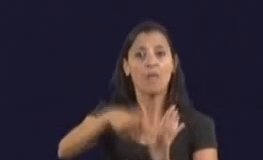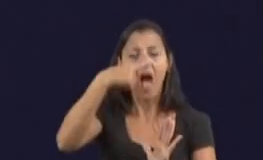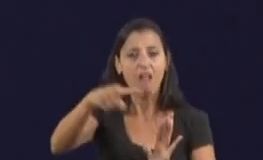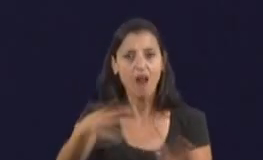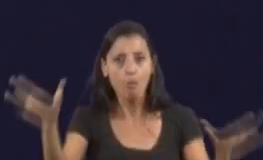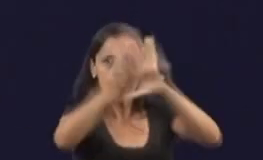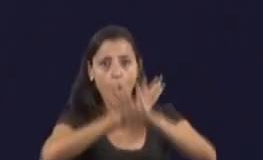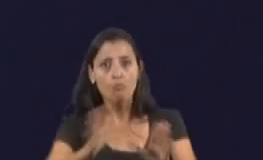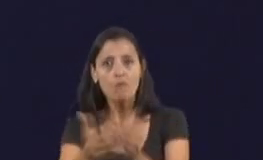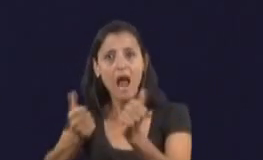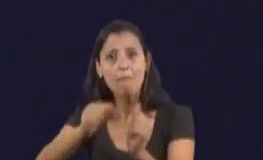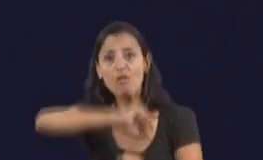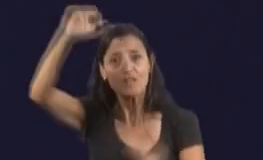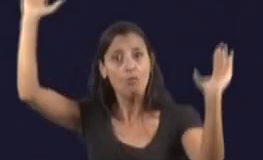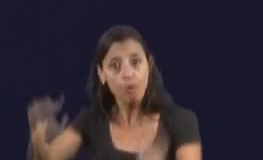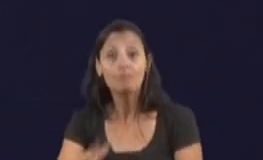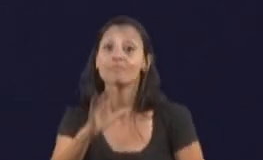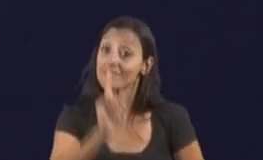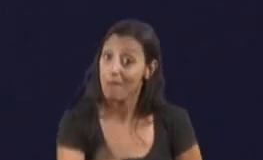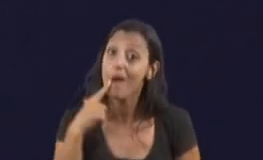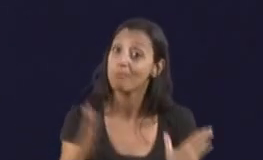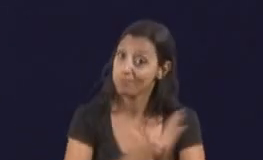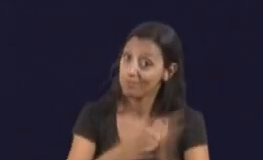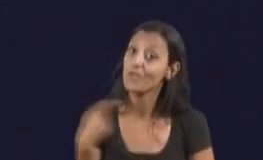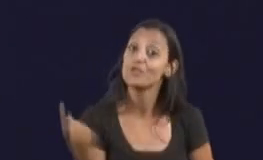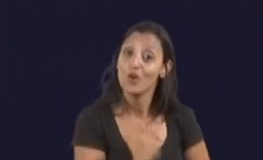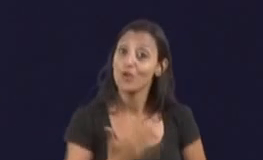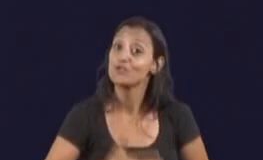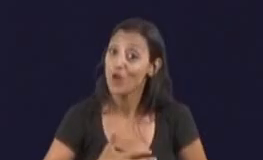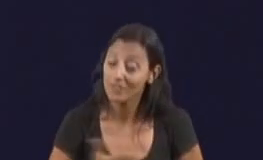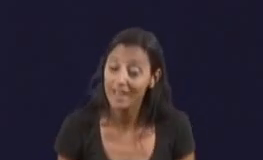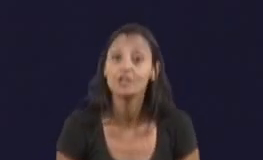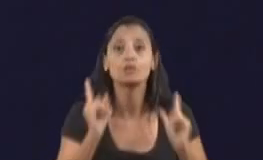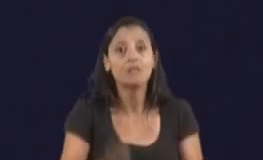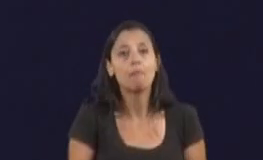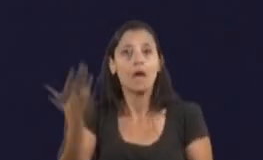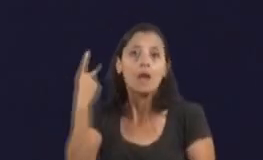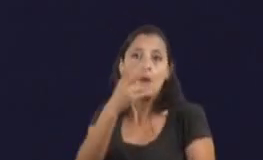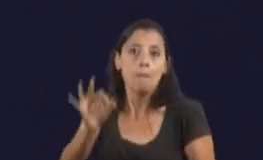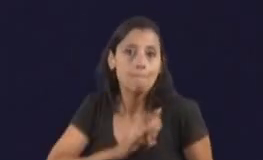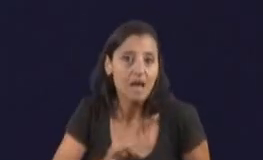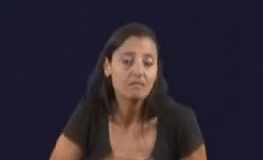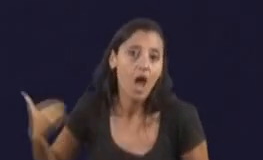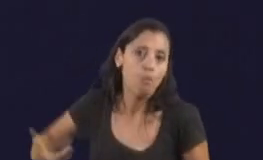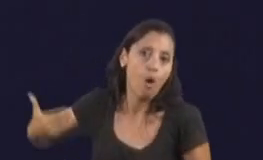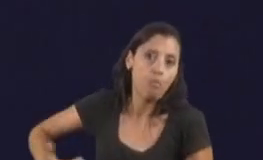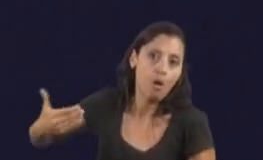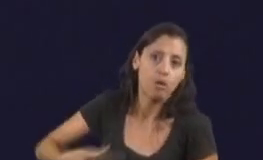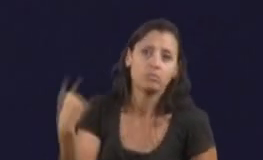son una realidad y nos pone muy contentos. Y también después de vivir 20 o 22 o 24 años,